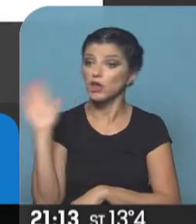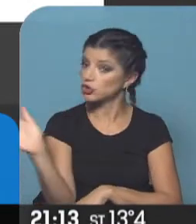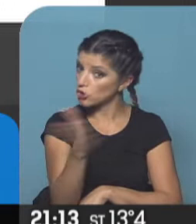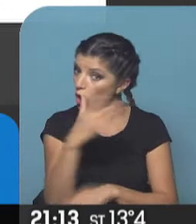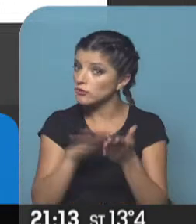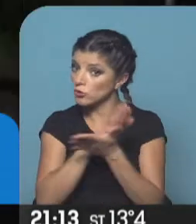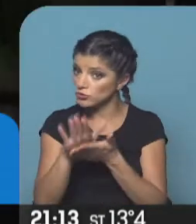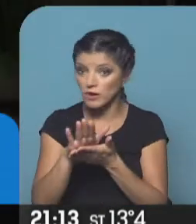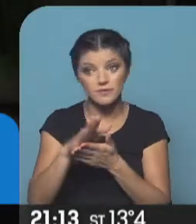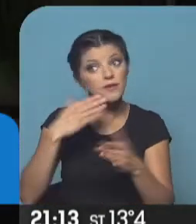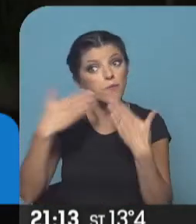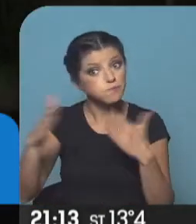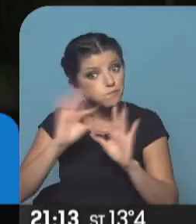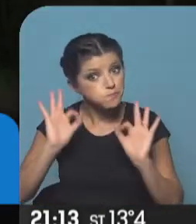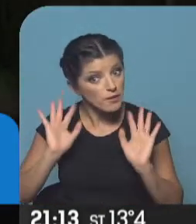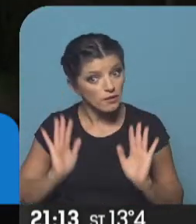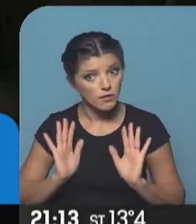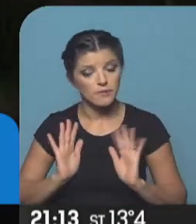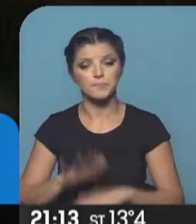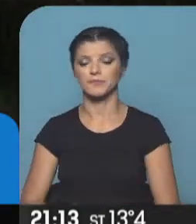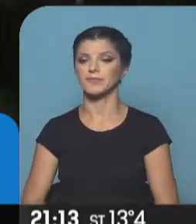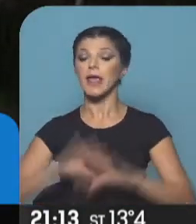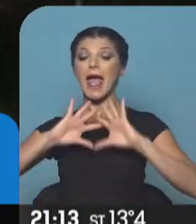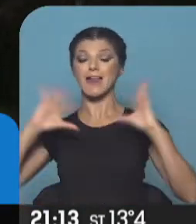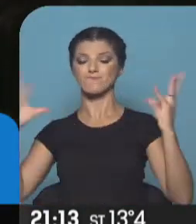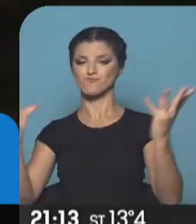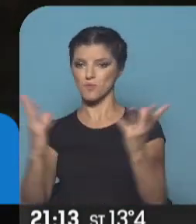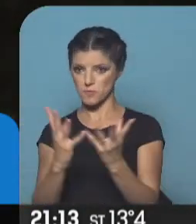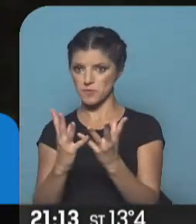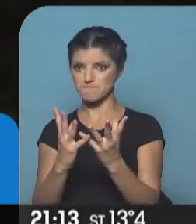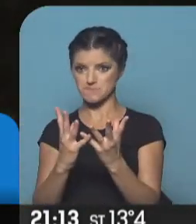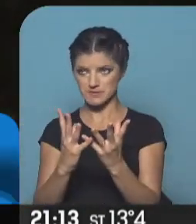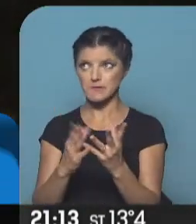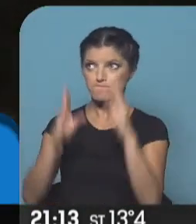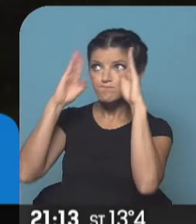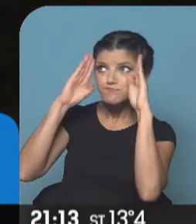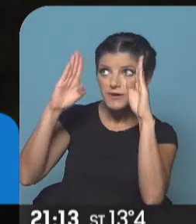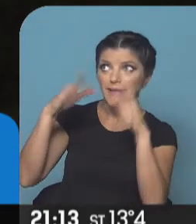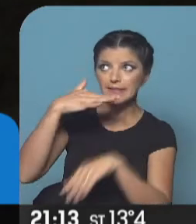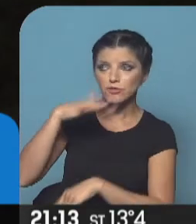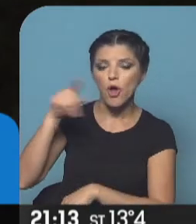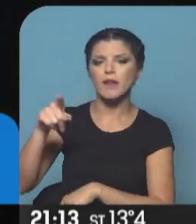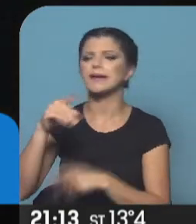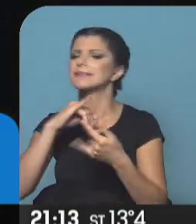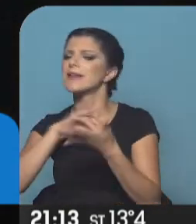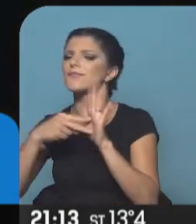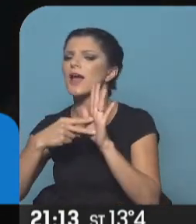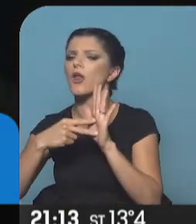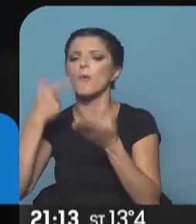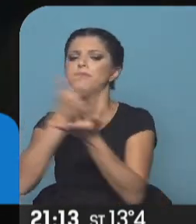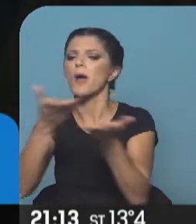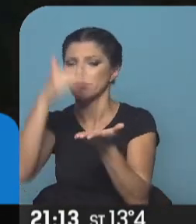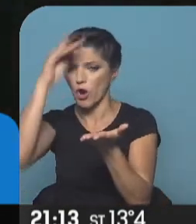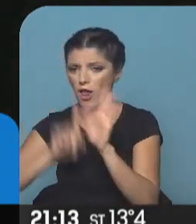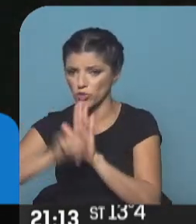la mesa. El mundo ha recibido alto y claro el último mensaje de Corea del Norte. Este régimen ha mostrado su